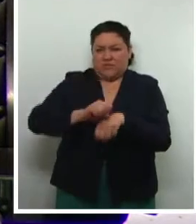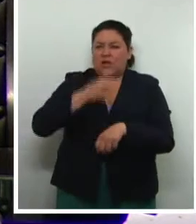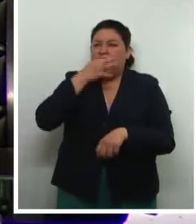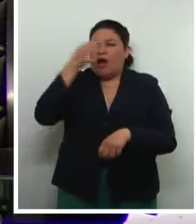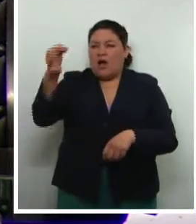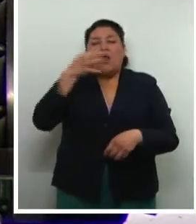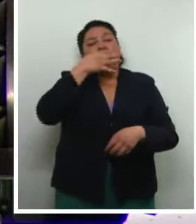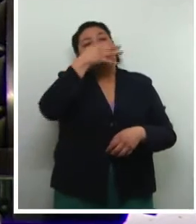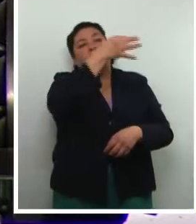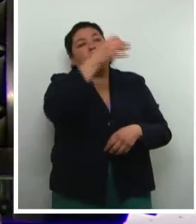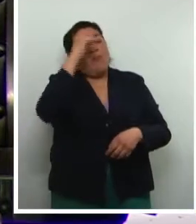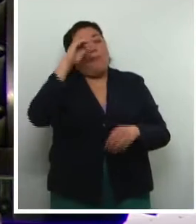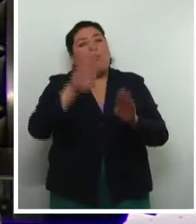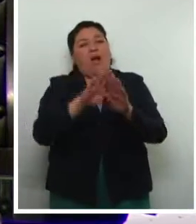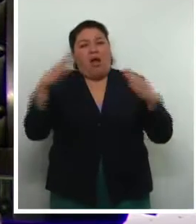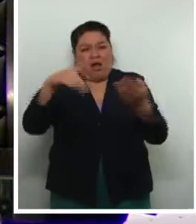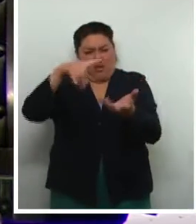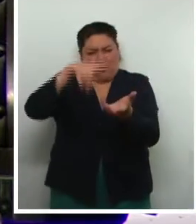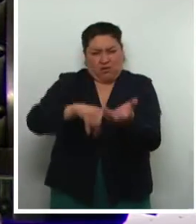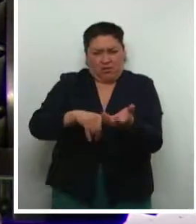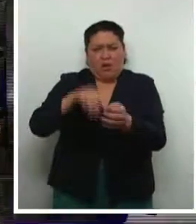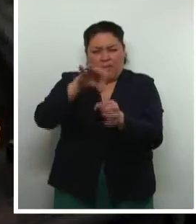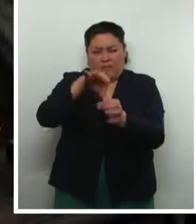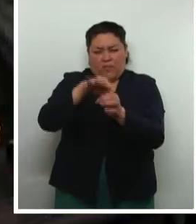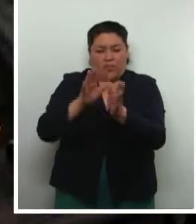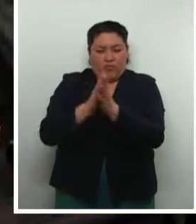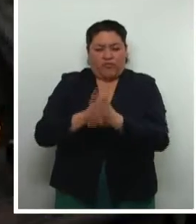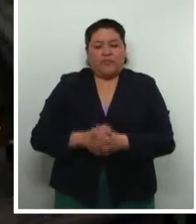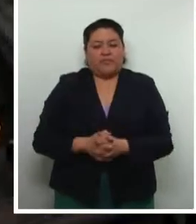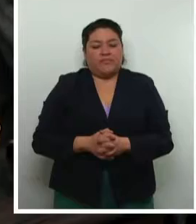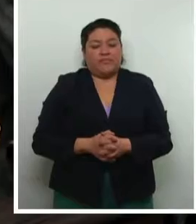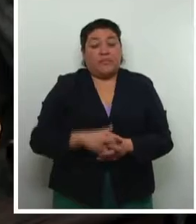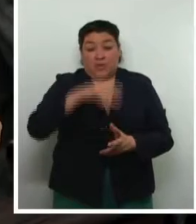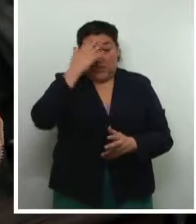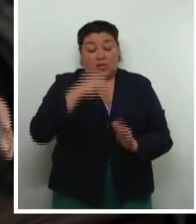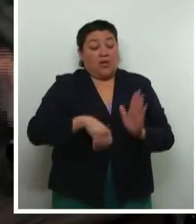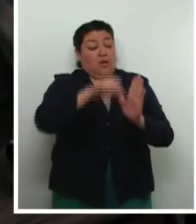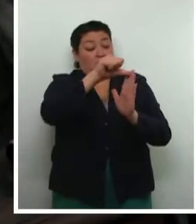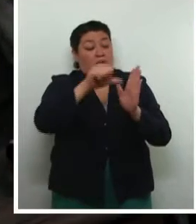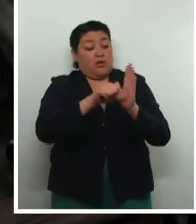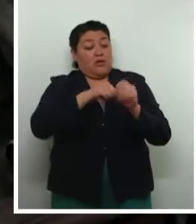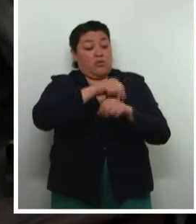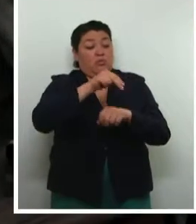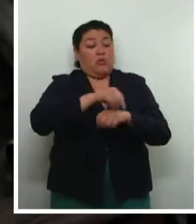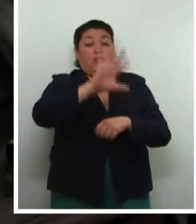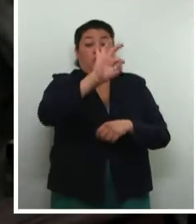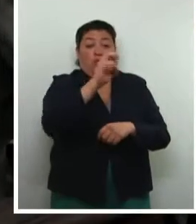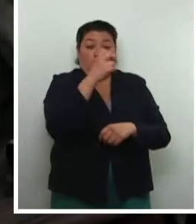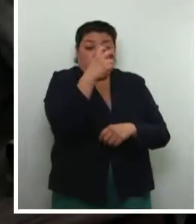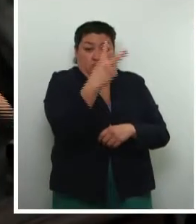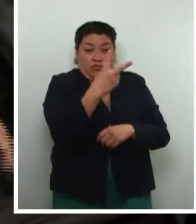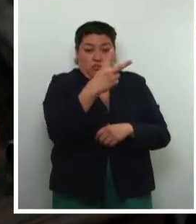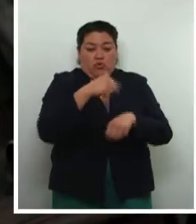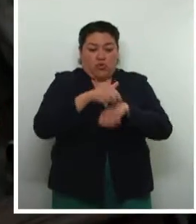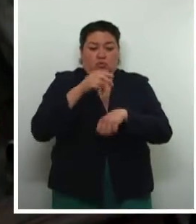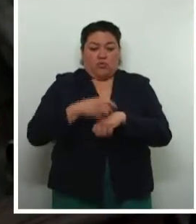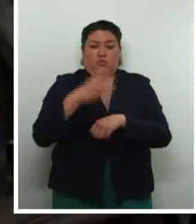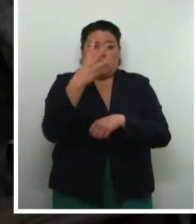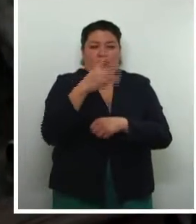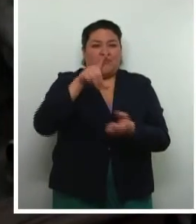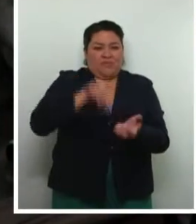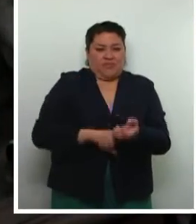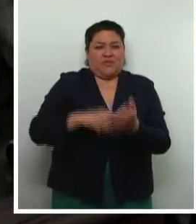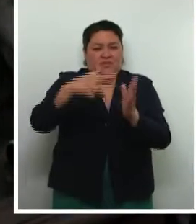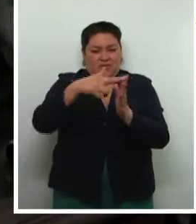para que se abra el sistema electrónico. Háganse los avisos a los que se refiere el artículo 42, numeral 3 del reglamento para el